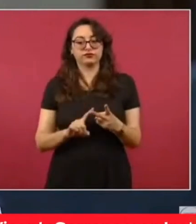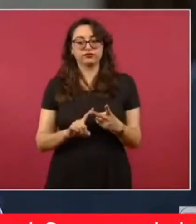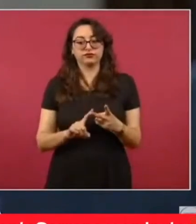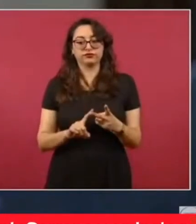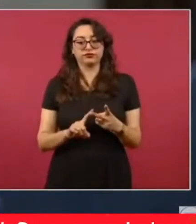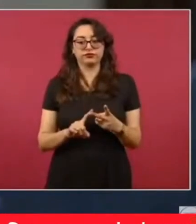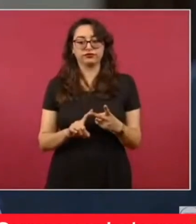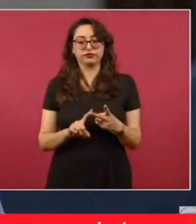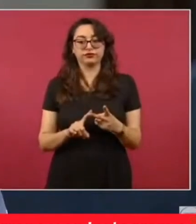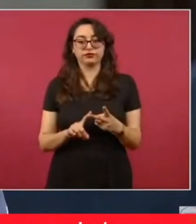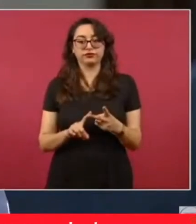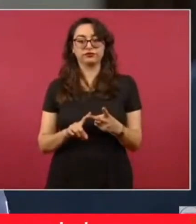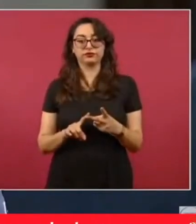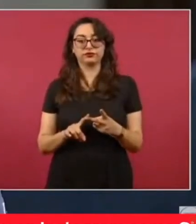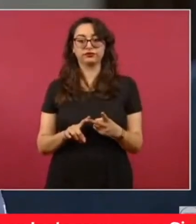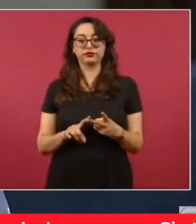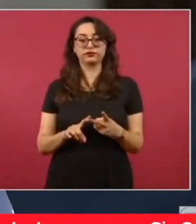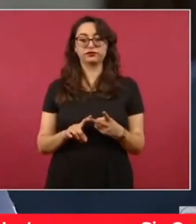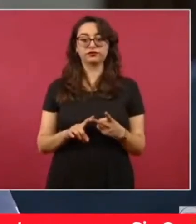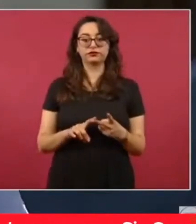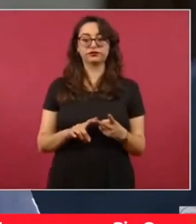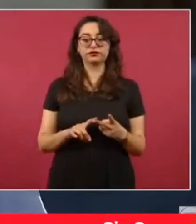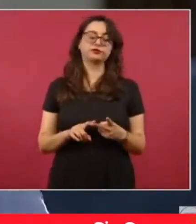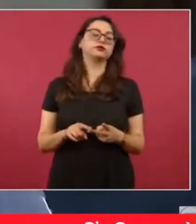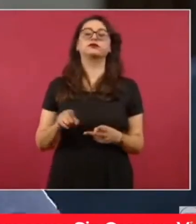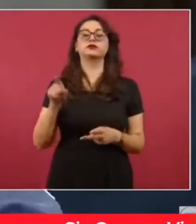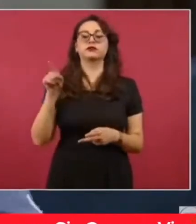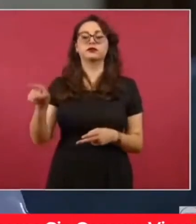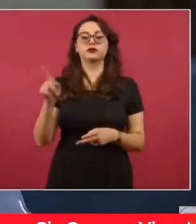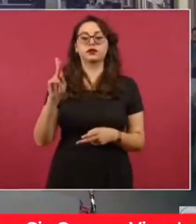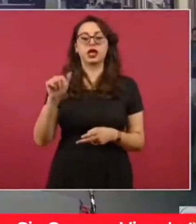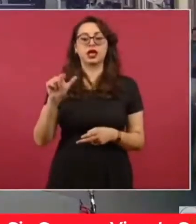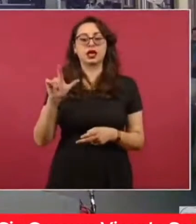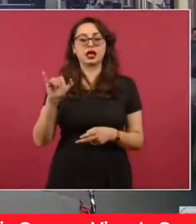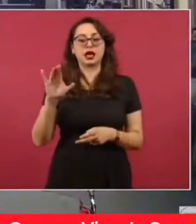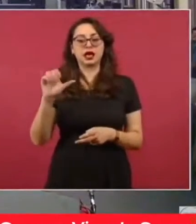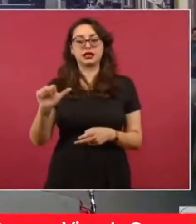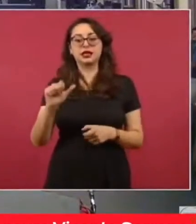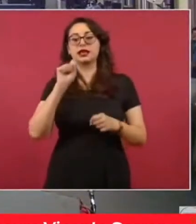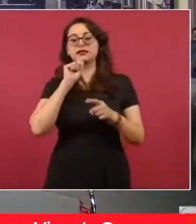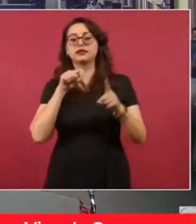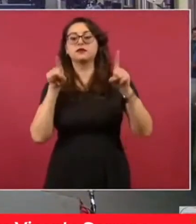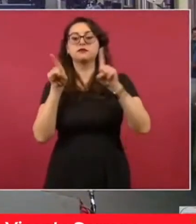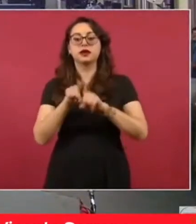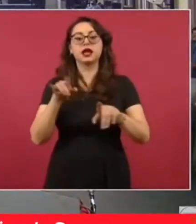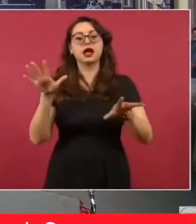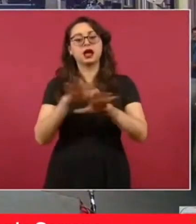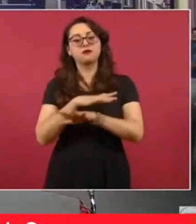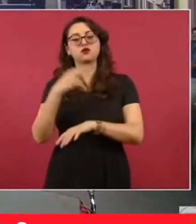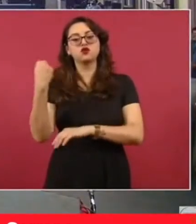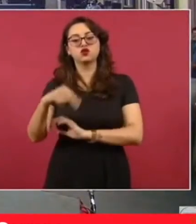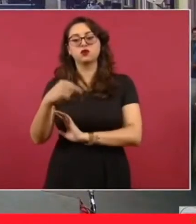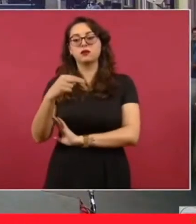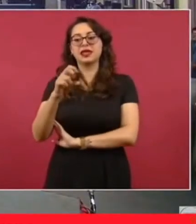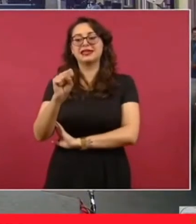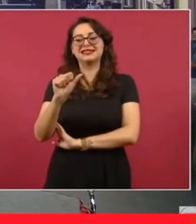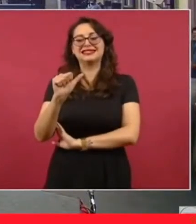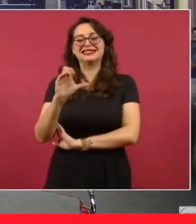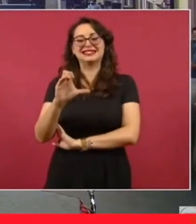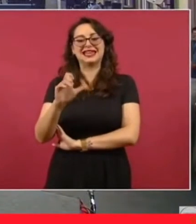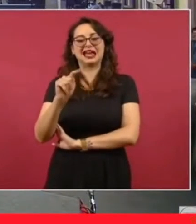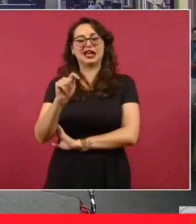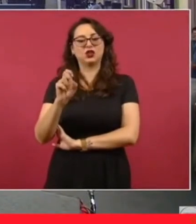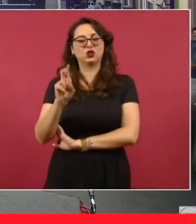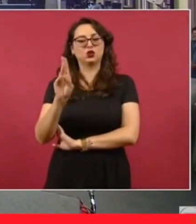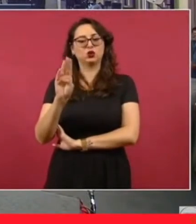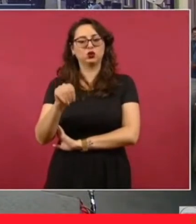dejar constancia de que este calica pues se volvió después una empresa que se llama zaptum que es lo mismo No es el mismo de estos y